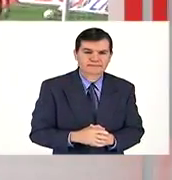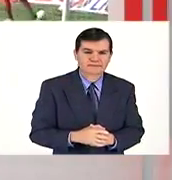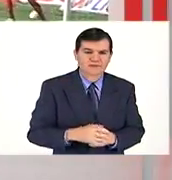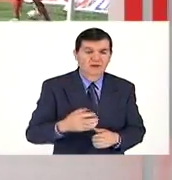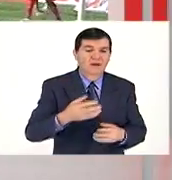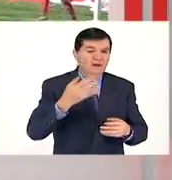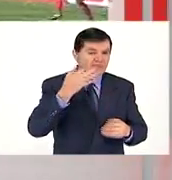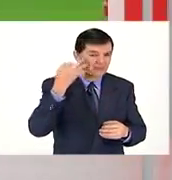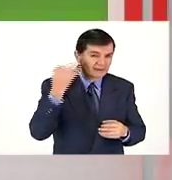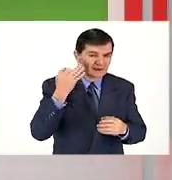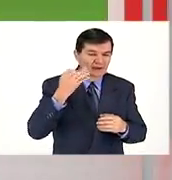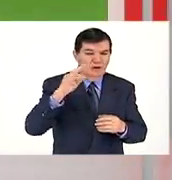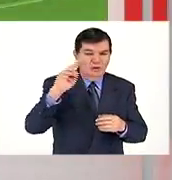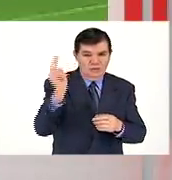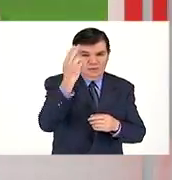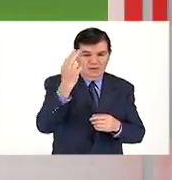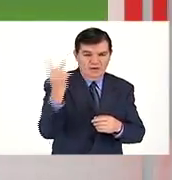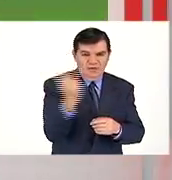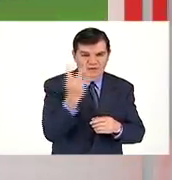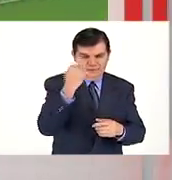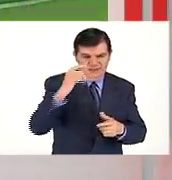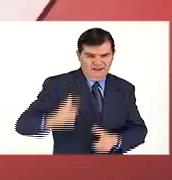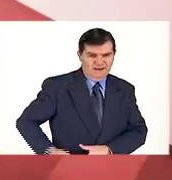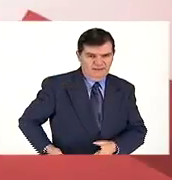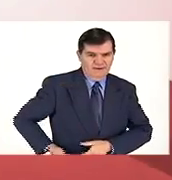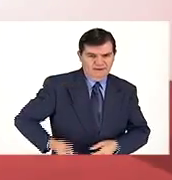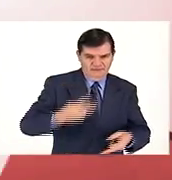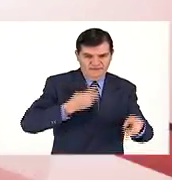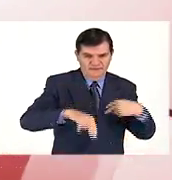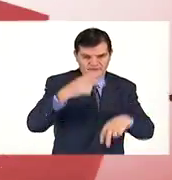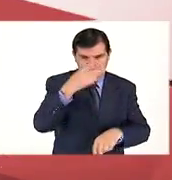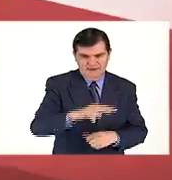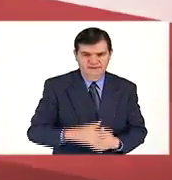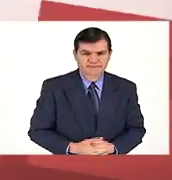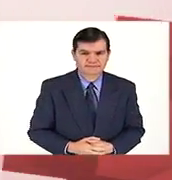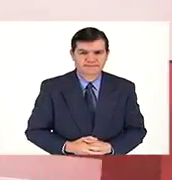Pumas y Tigres por el campeonato del fútbol mexicano.